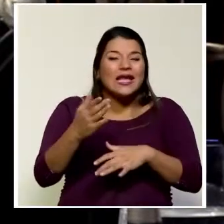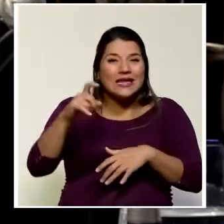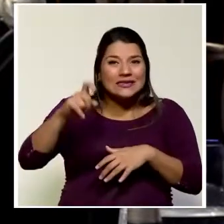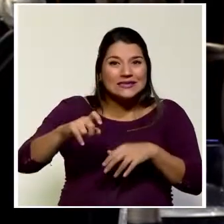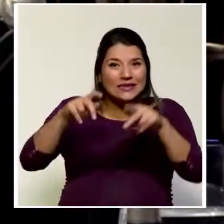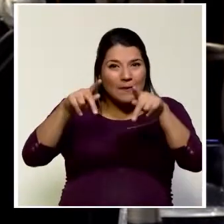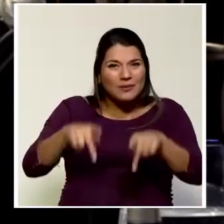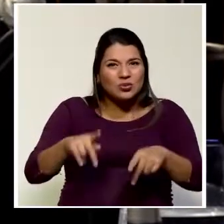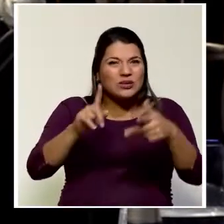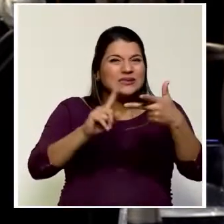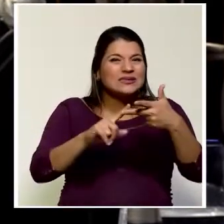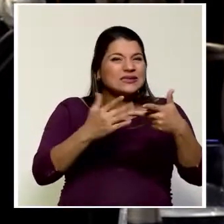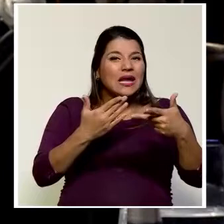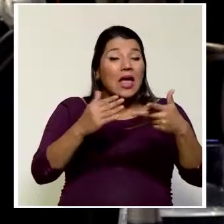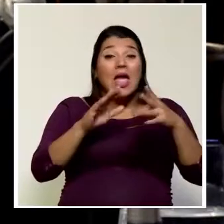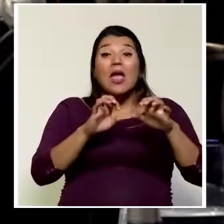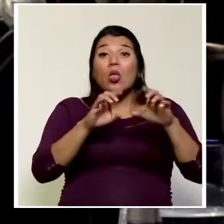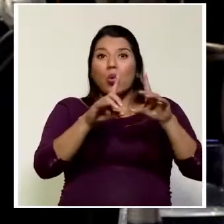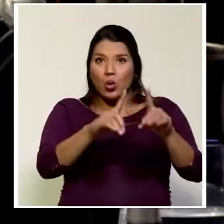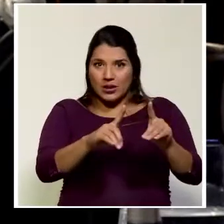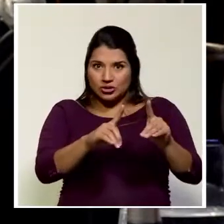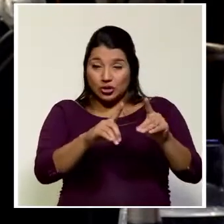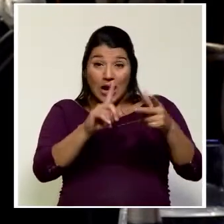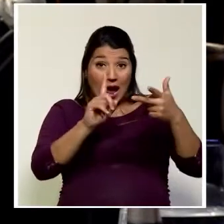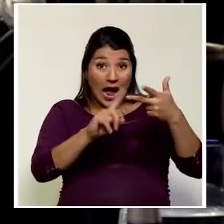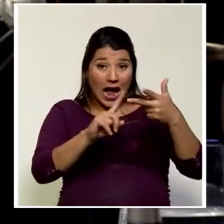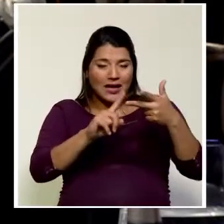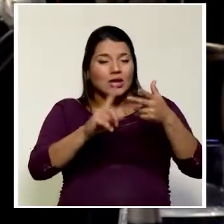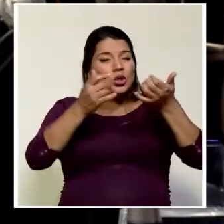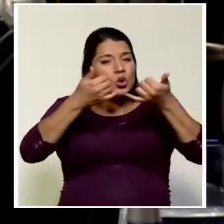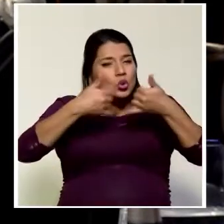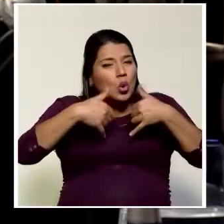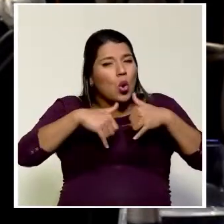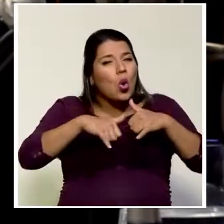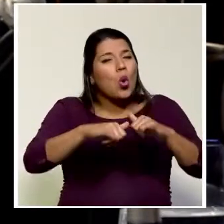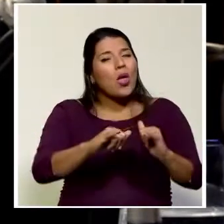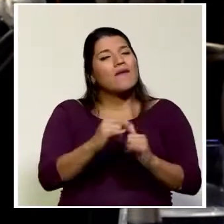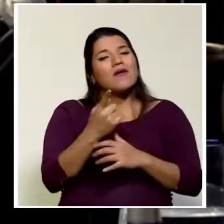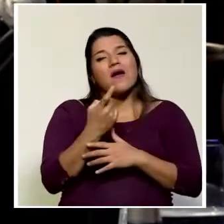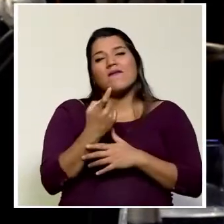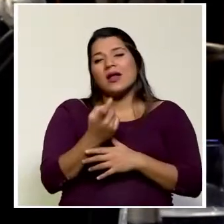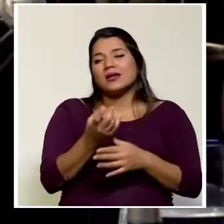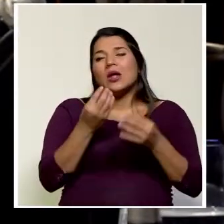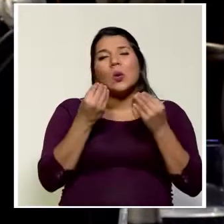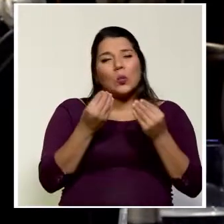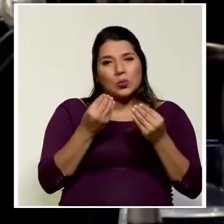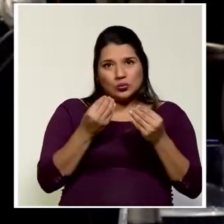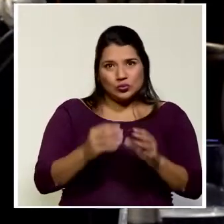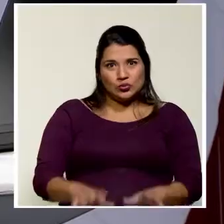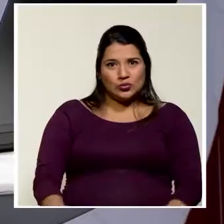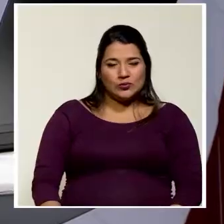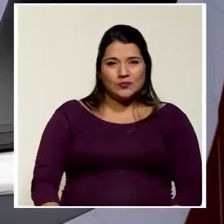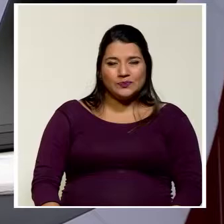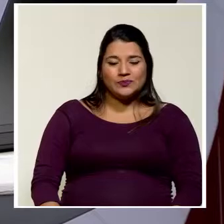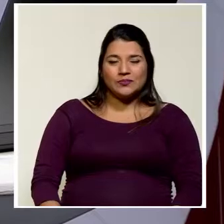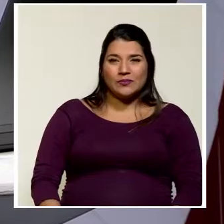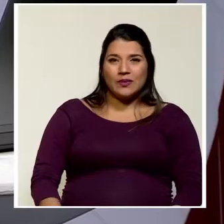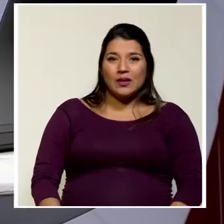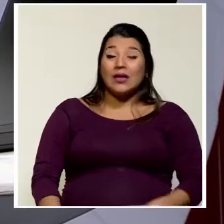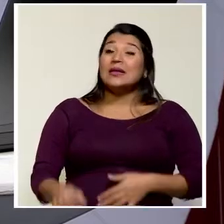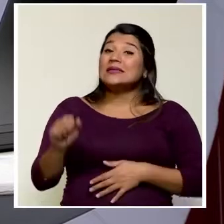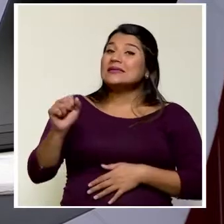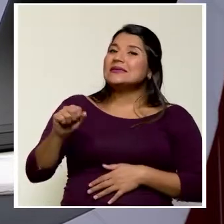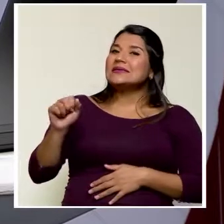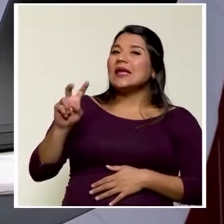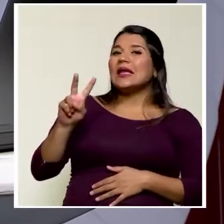es el de la educación, y ahí estamos todavía muy, muy lejos de las propuestas.